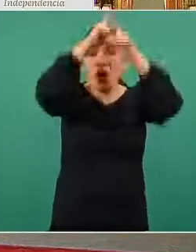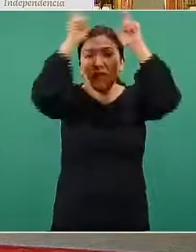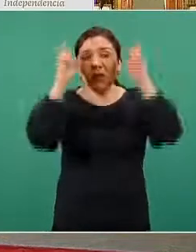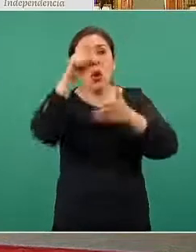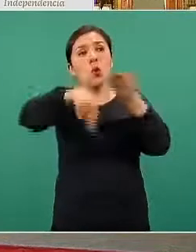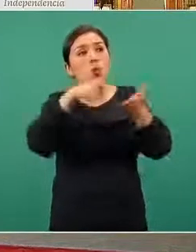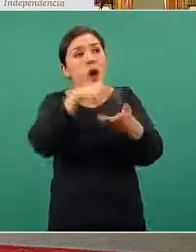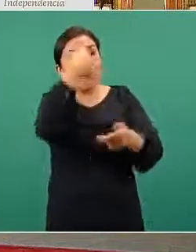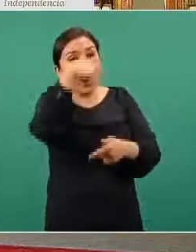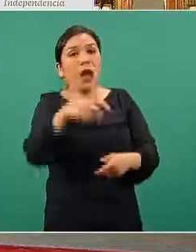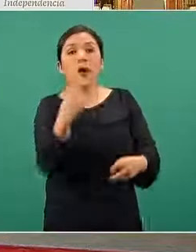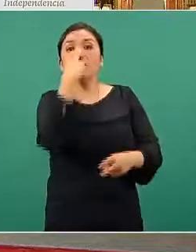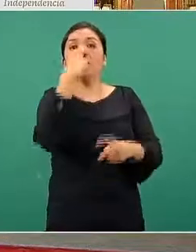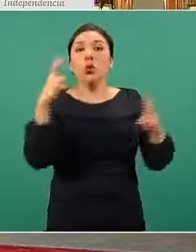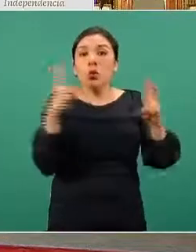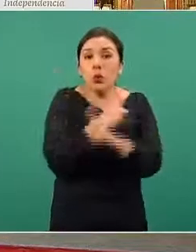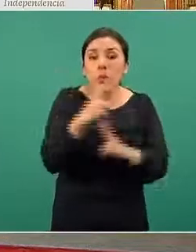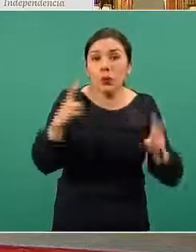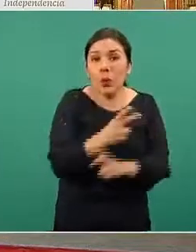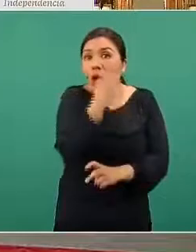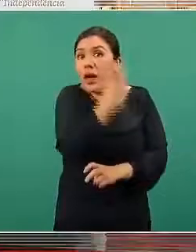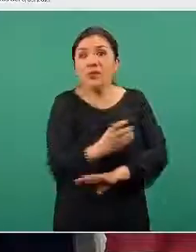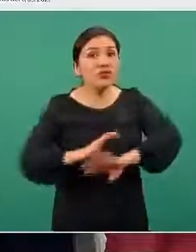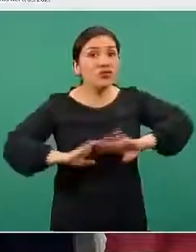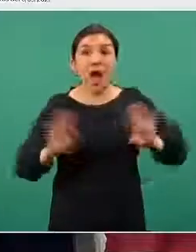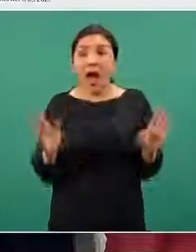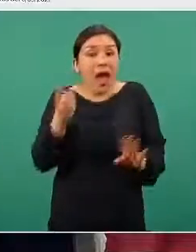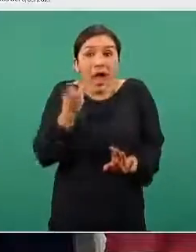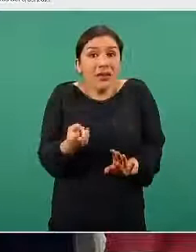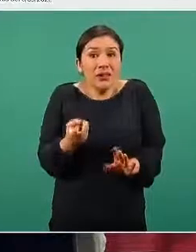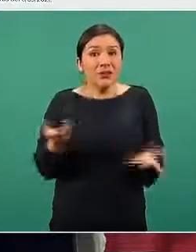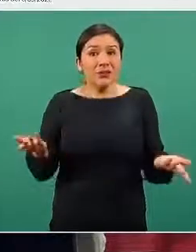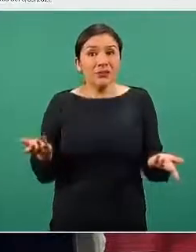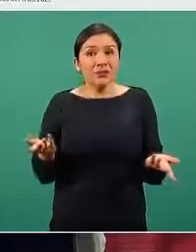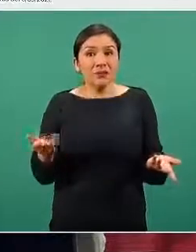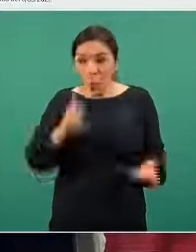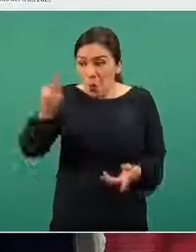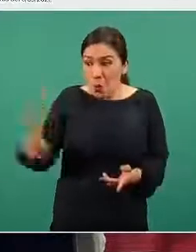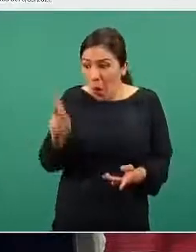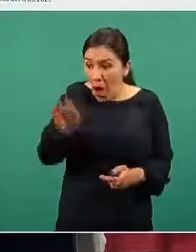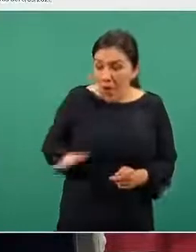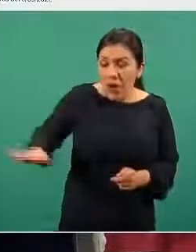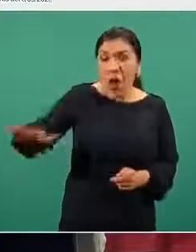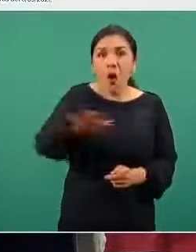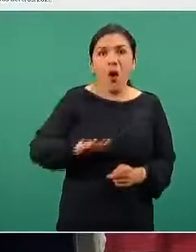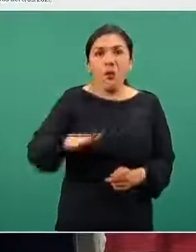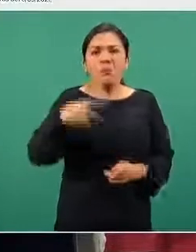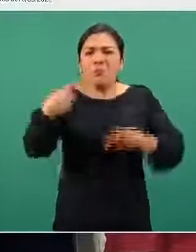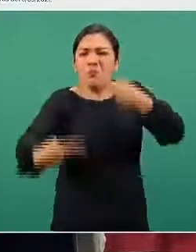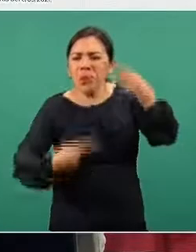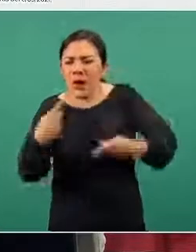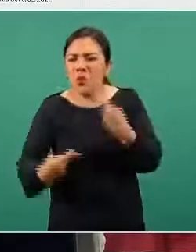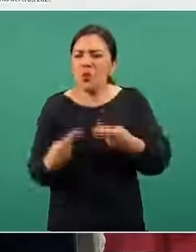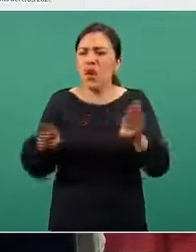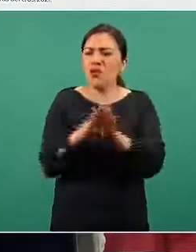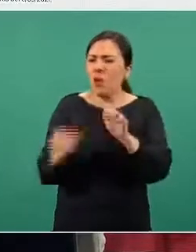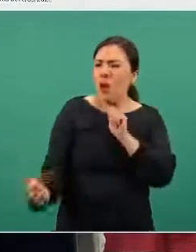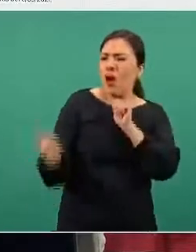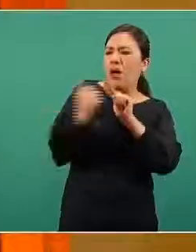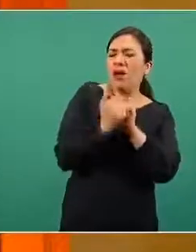terapia intensiva con un ventilador mecánico. Eso era. Y nuestro pueblo nos preguntaba en nuestros